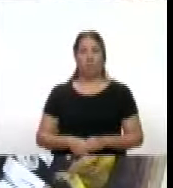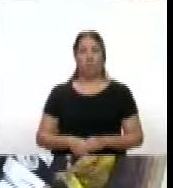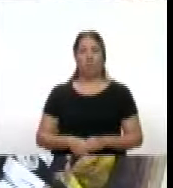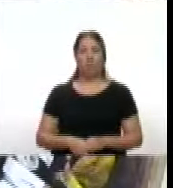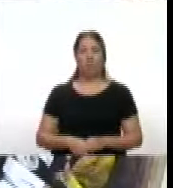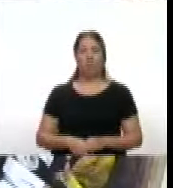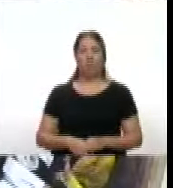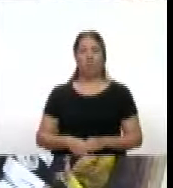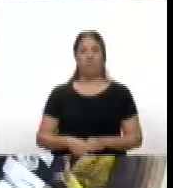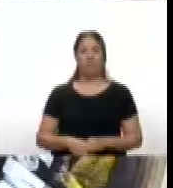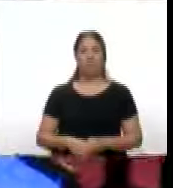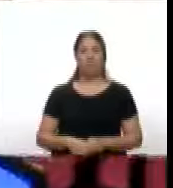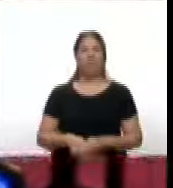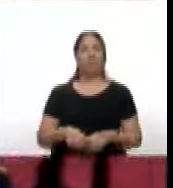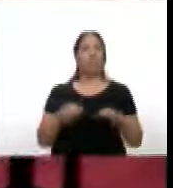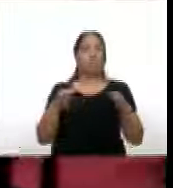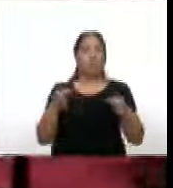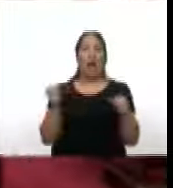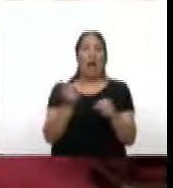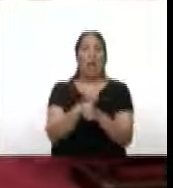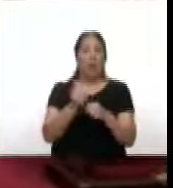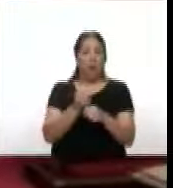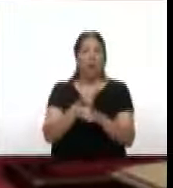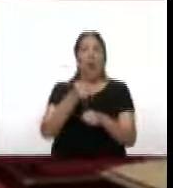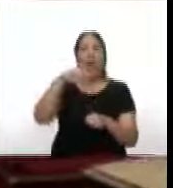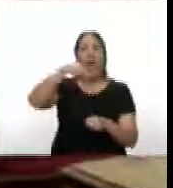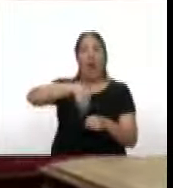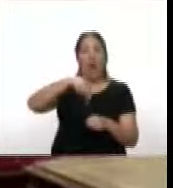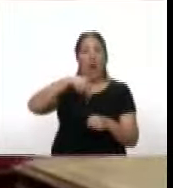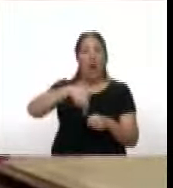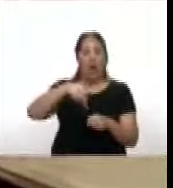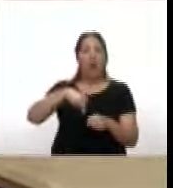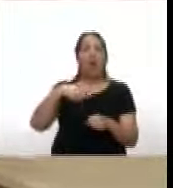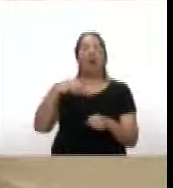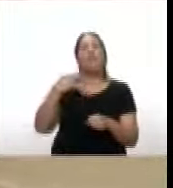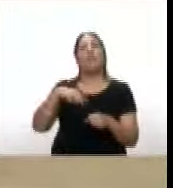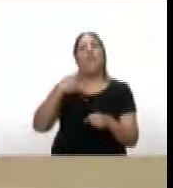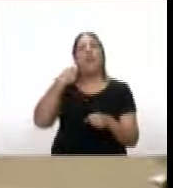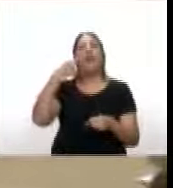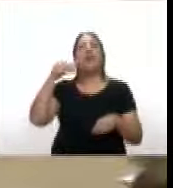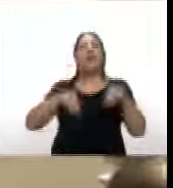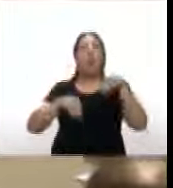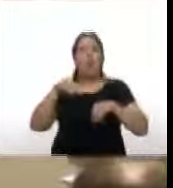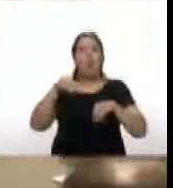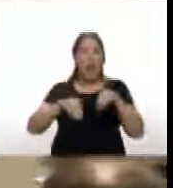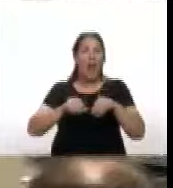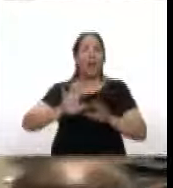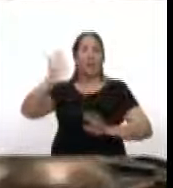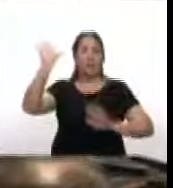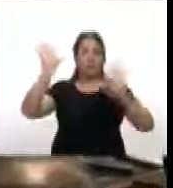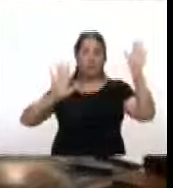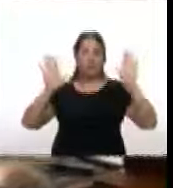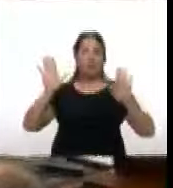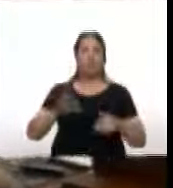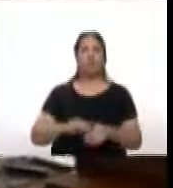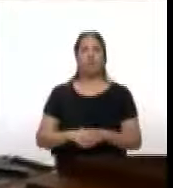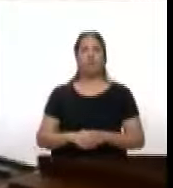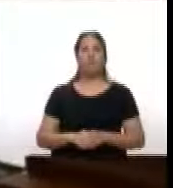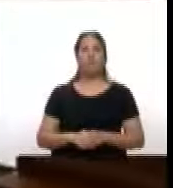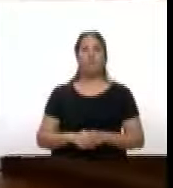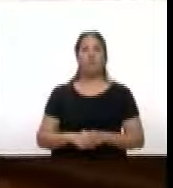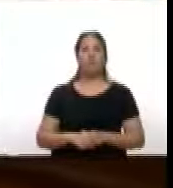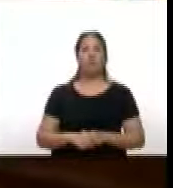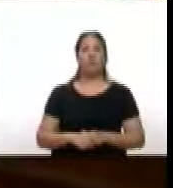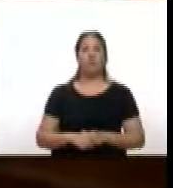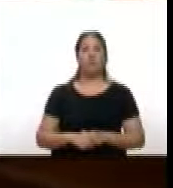consiguiendo porque el o sea el aumento se dio hay que ver obviamente Cómo sigue de ahora en adelante muchos referentes hablaron Bueno hay que